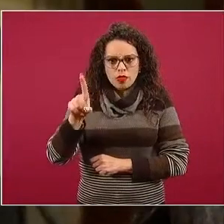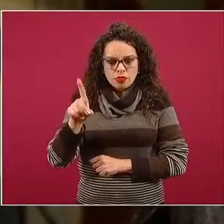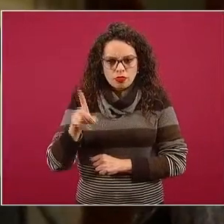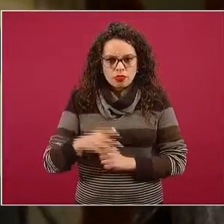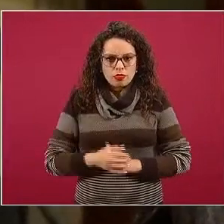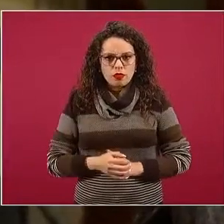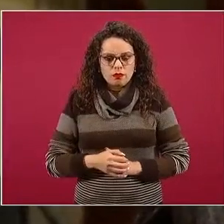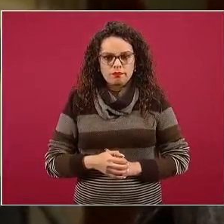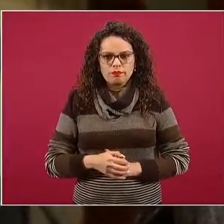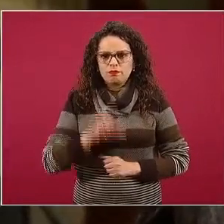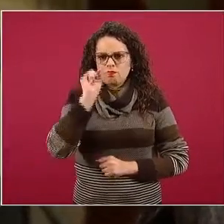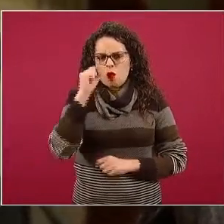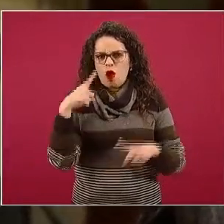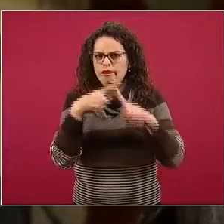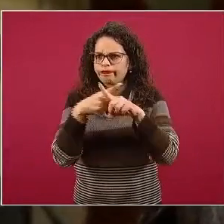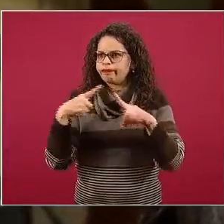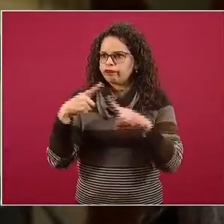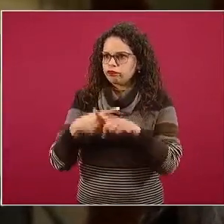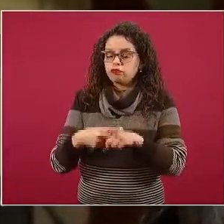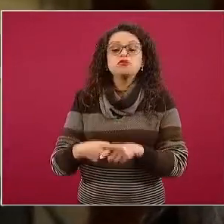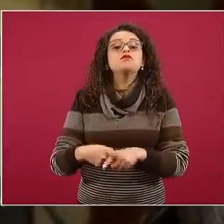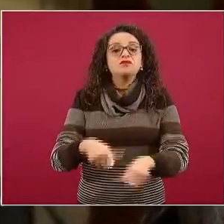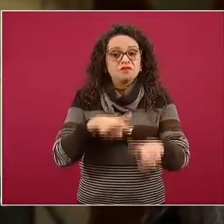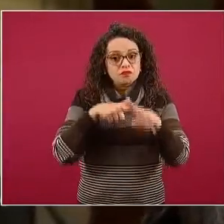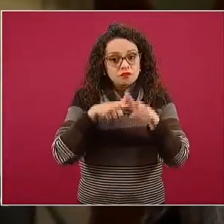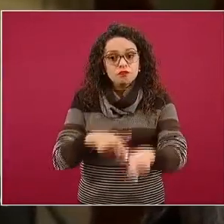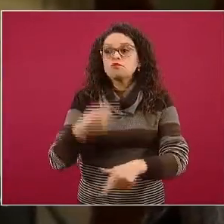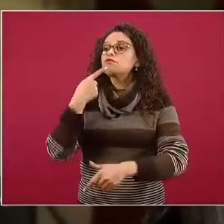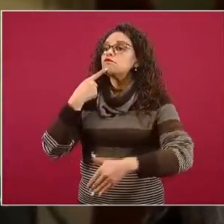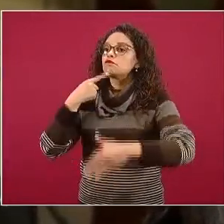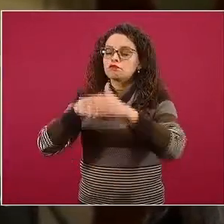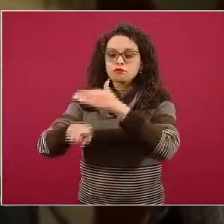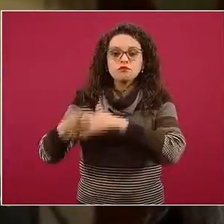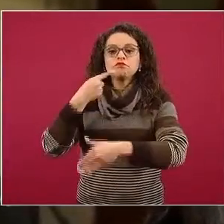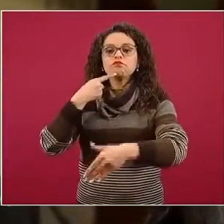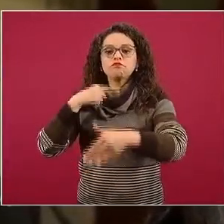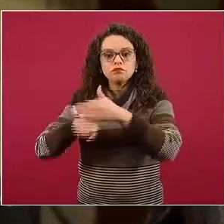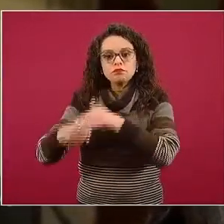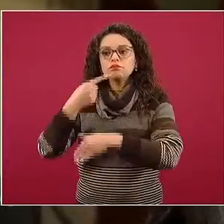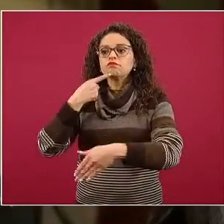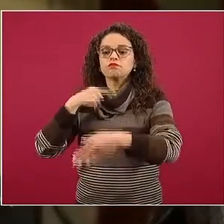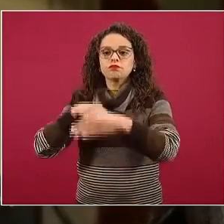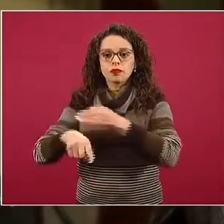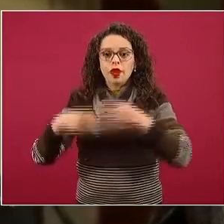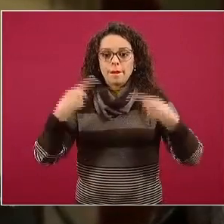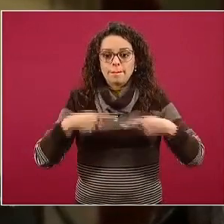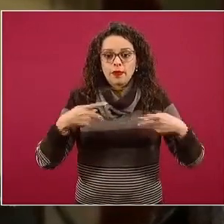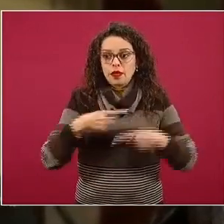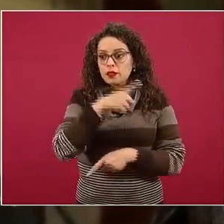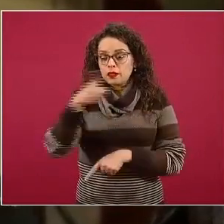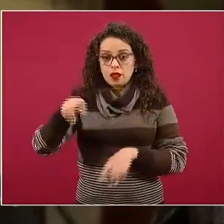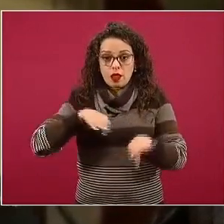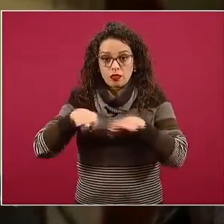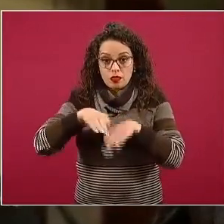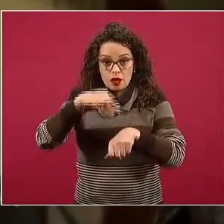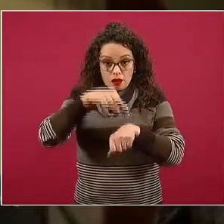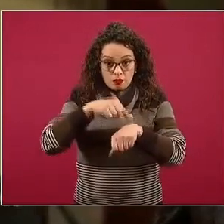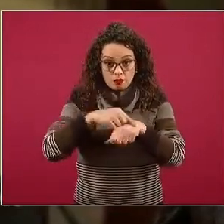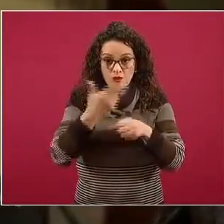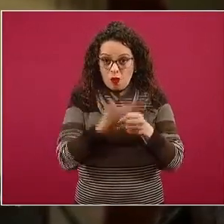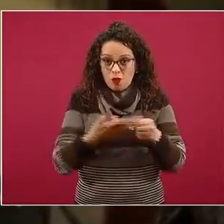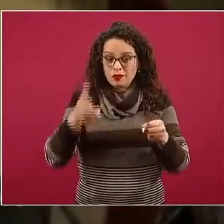denuncias donde se sigue dando estos abusos que no se les está entregando al personal médico y de primera